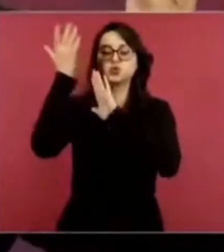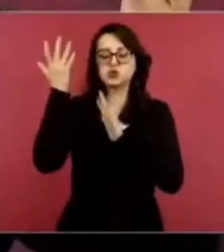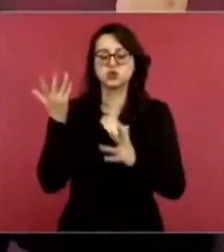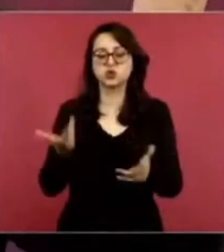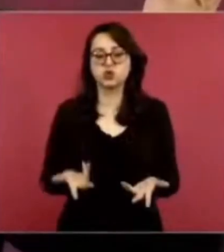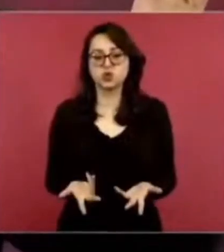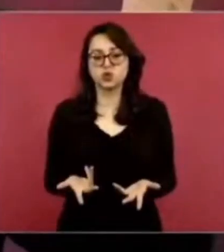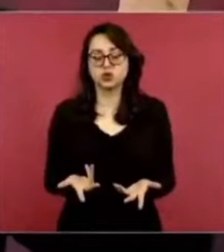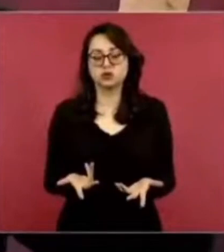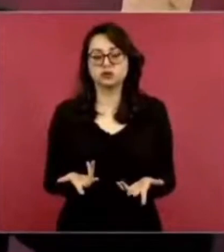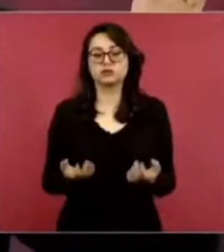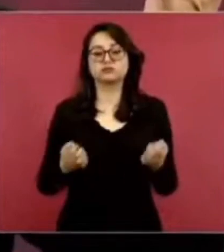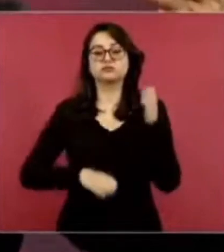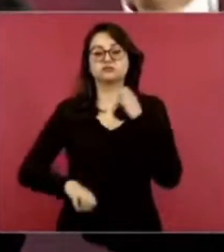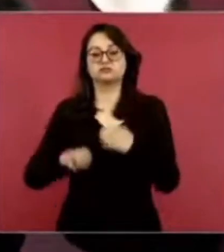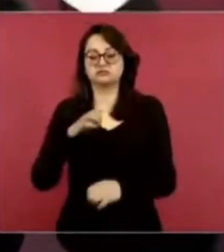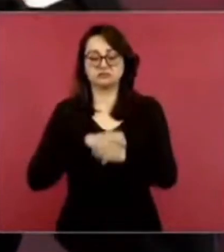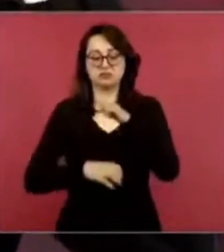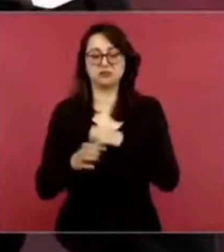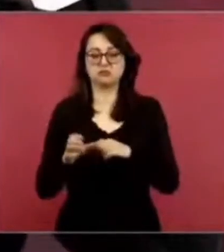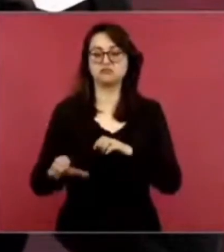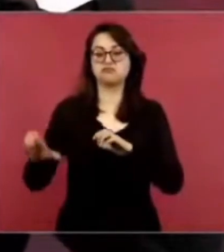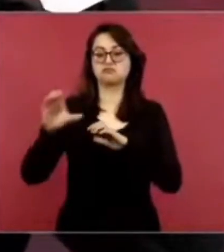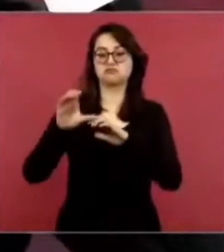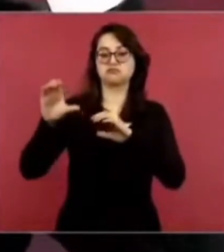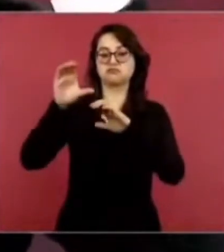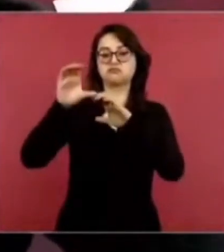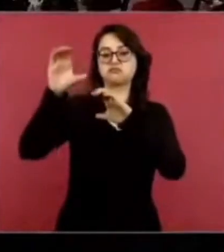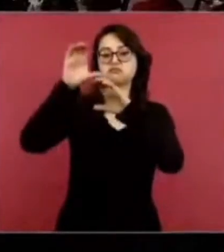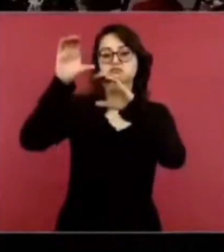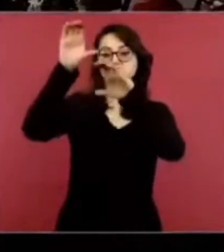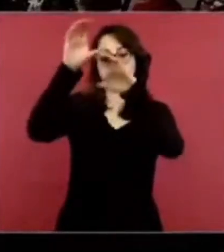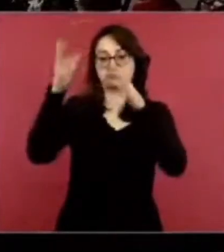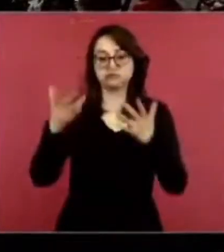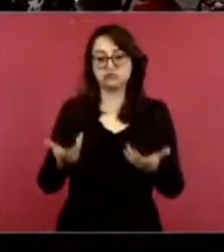a las empresas inmobiliarias para construir